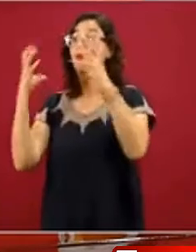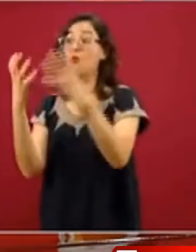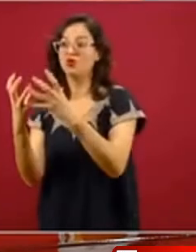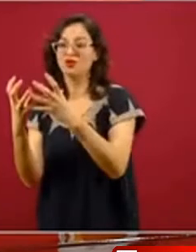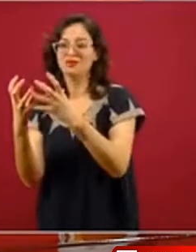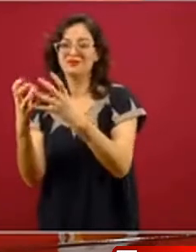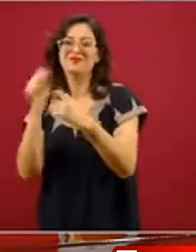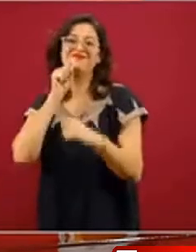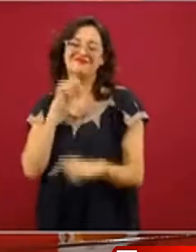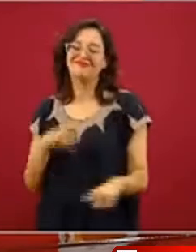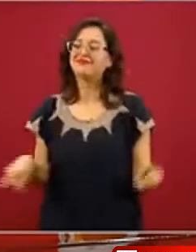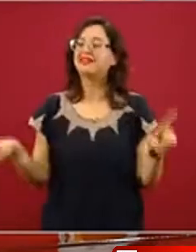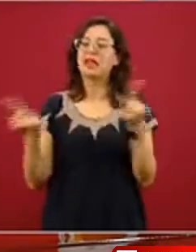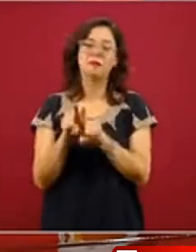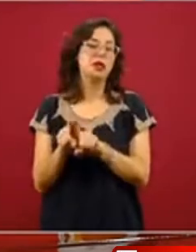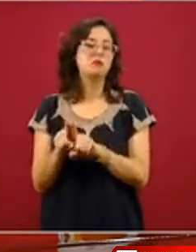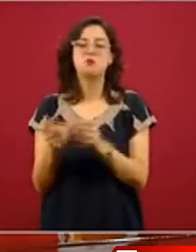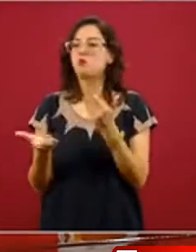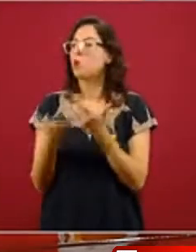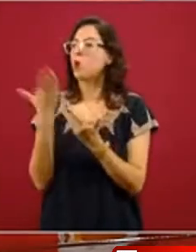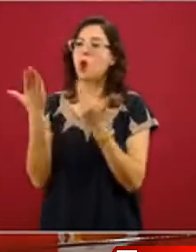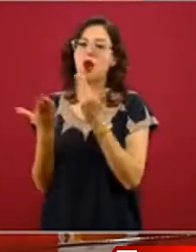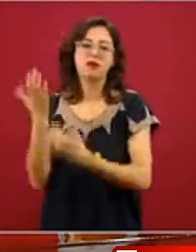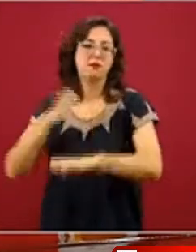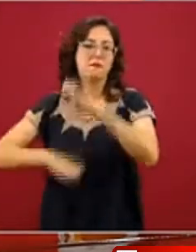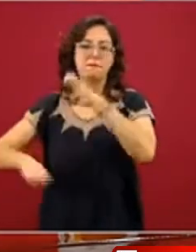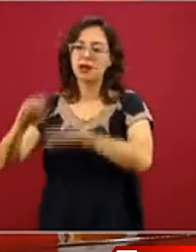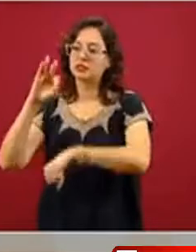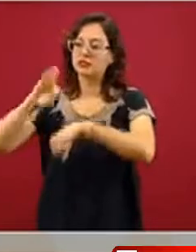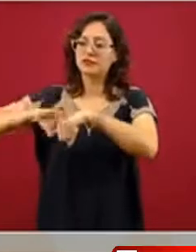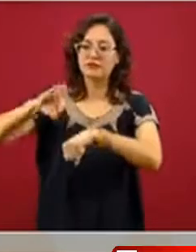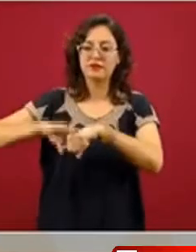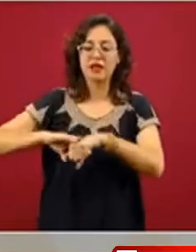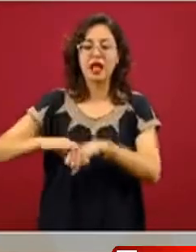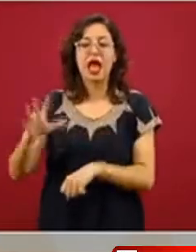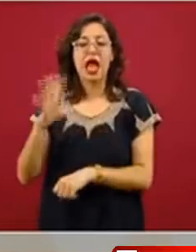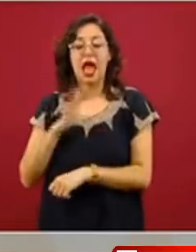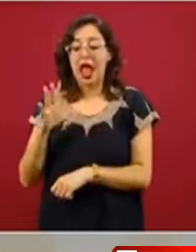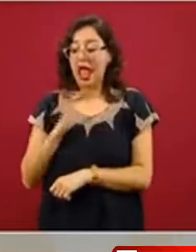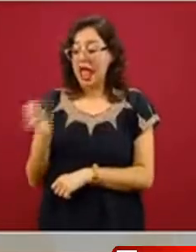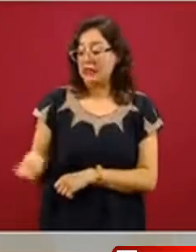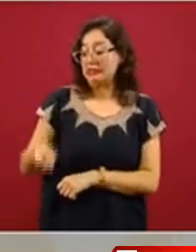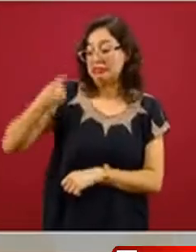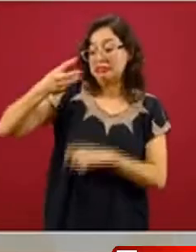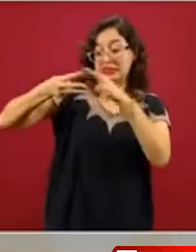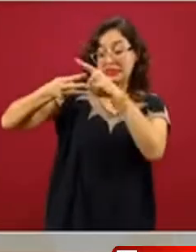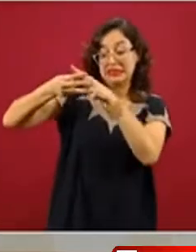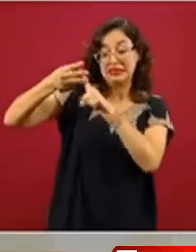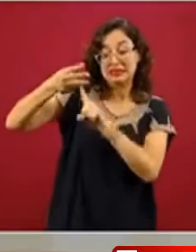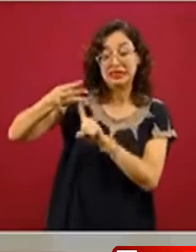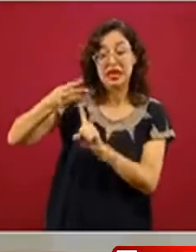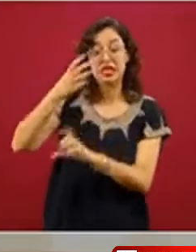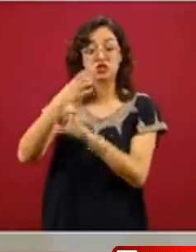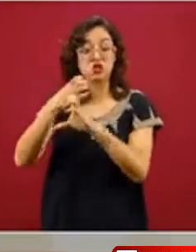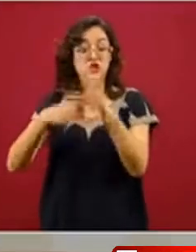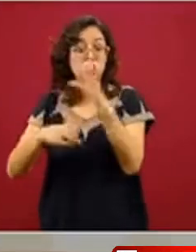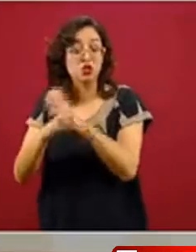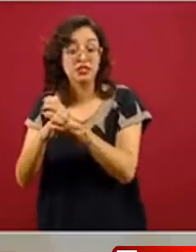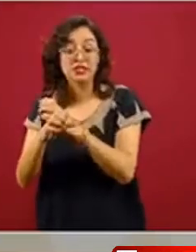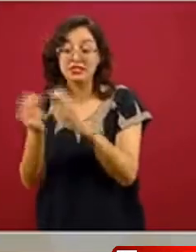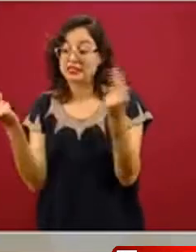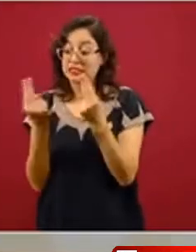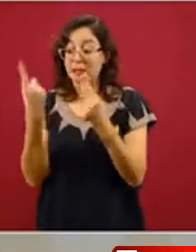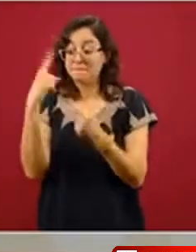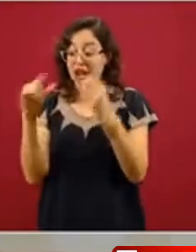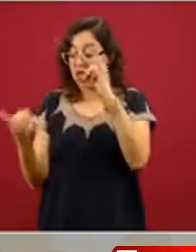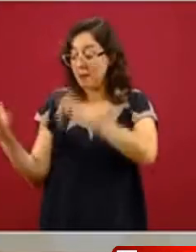una enorme concentración del mercado. Y concretamente hay 3 productos que han estado escasos en el